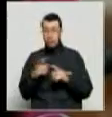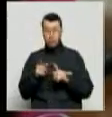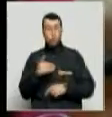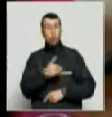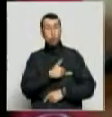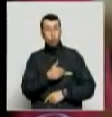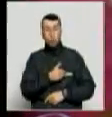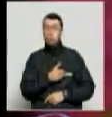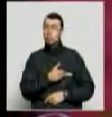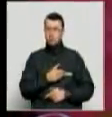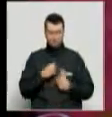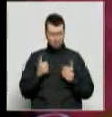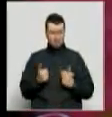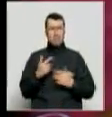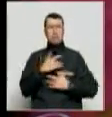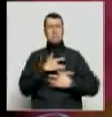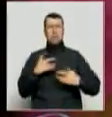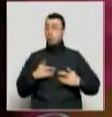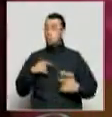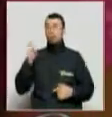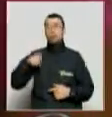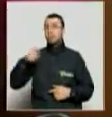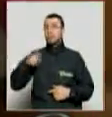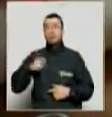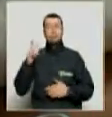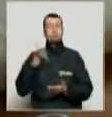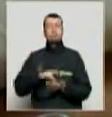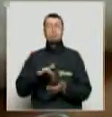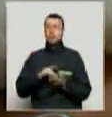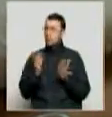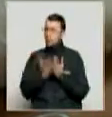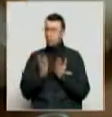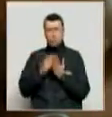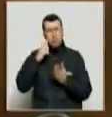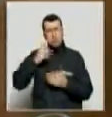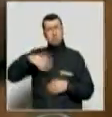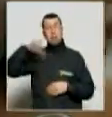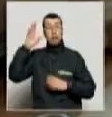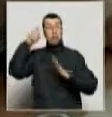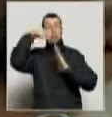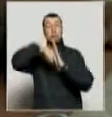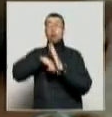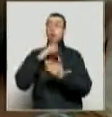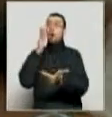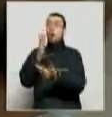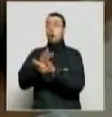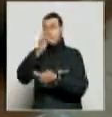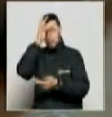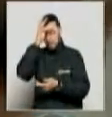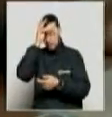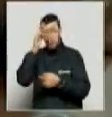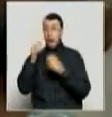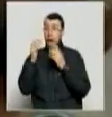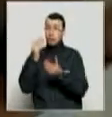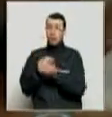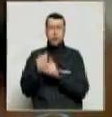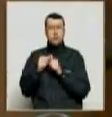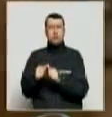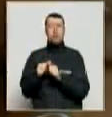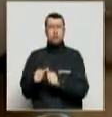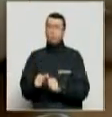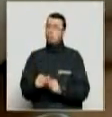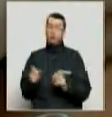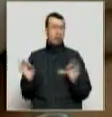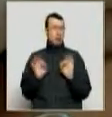sano, por lo cual no fue necesario en ese instante hacer estudios más avanzados, ni llevarlo a una clínica para hospitalizarlo varios días, ni hacer cateterismos,